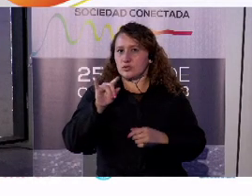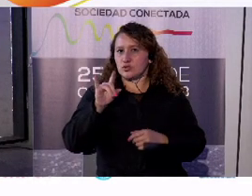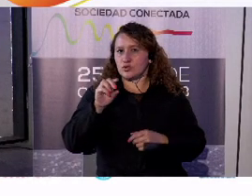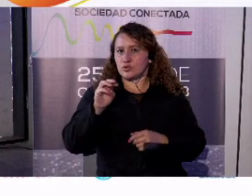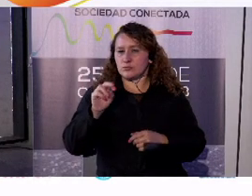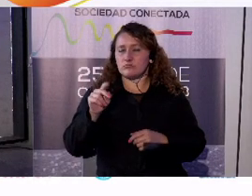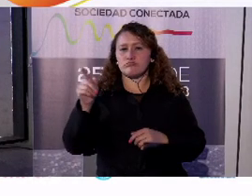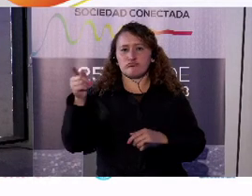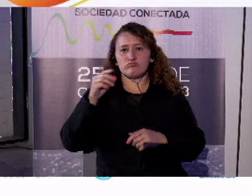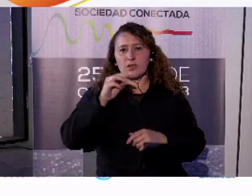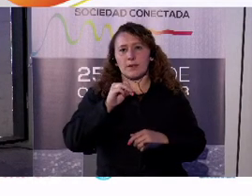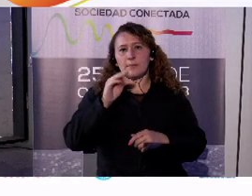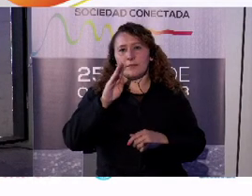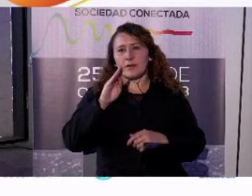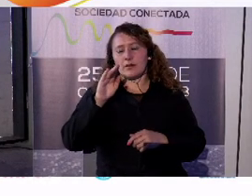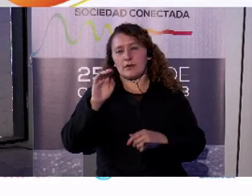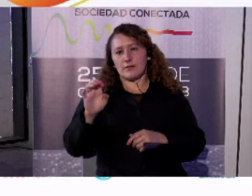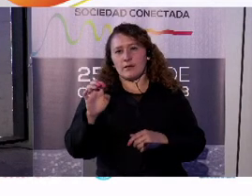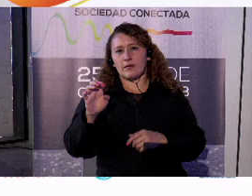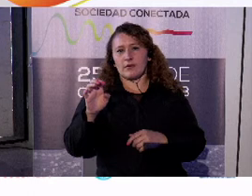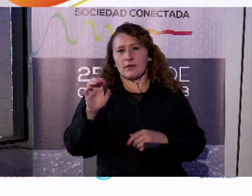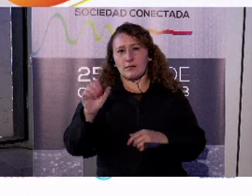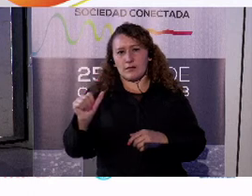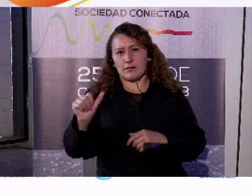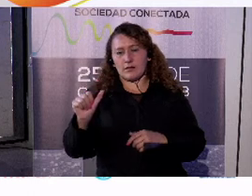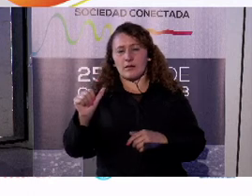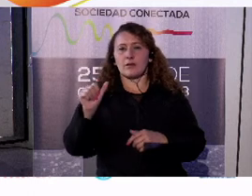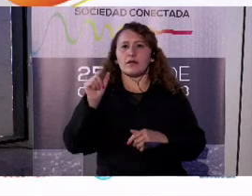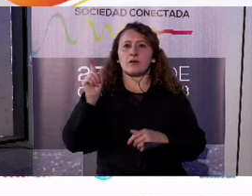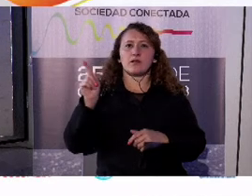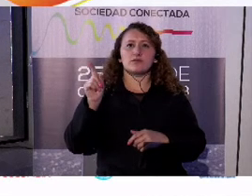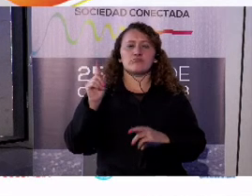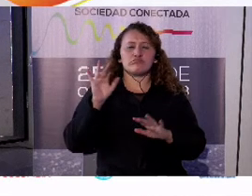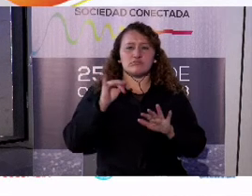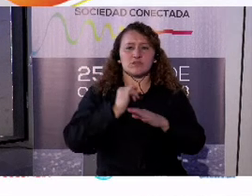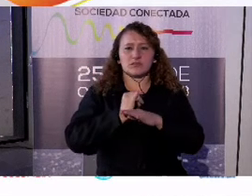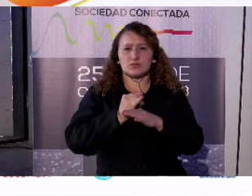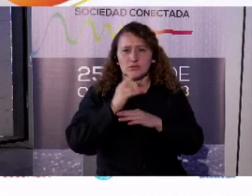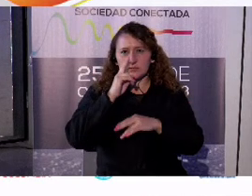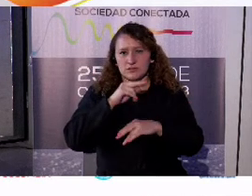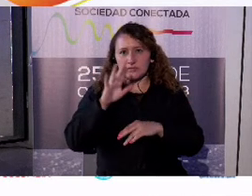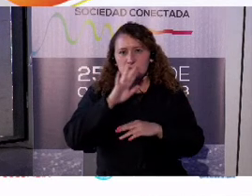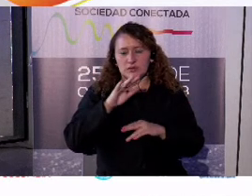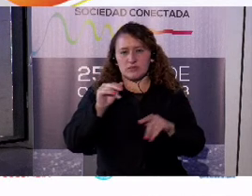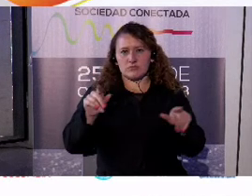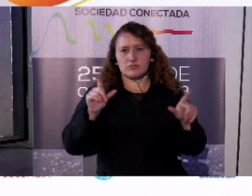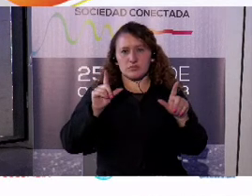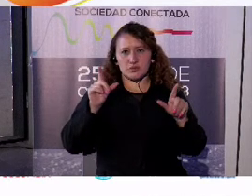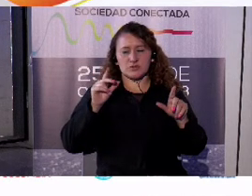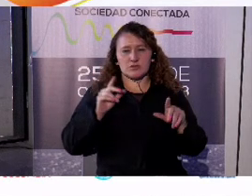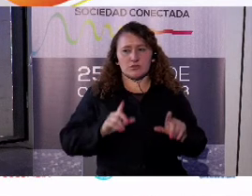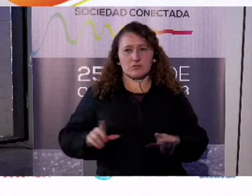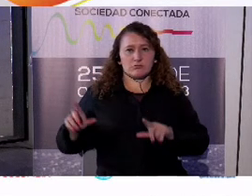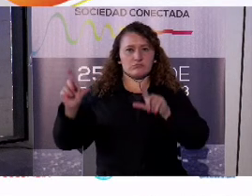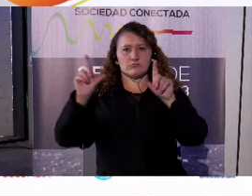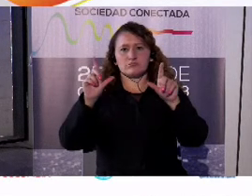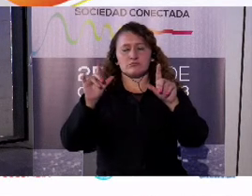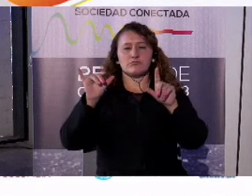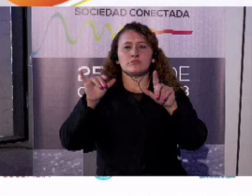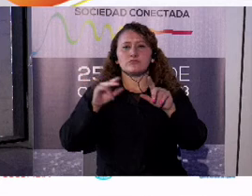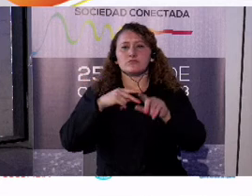en gestión empresarial estratégica del Instituto Nacional de posgrados una especialización en gestión